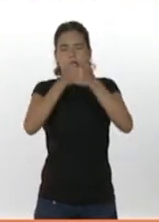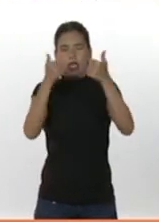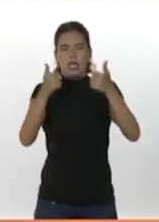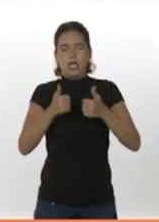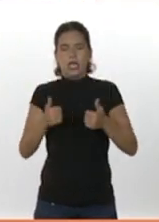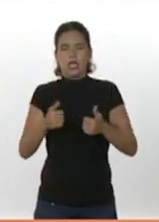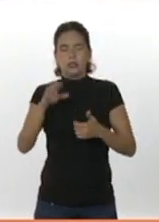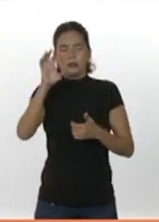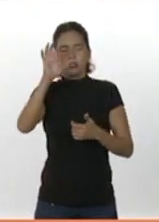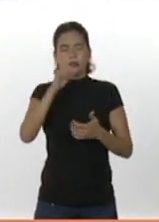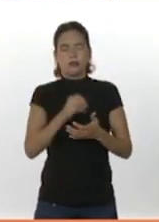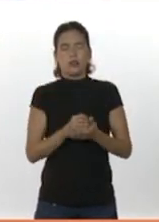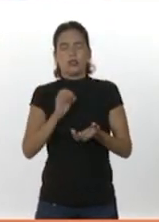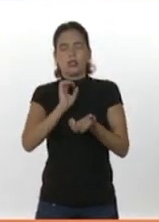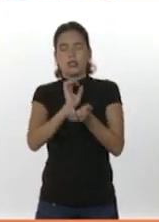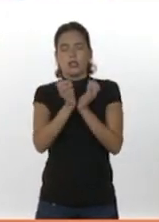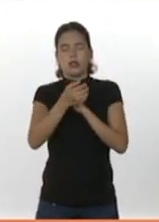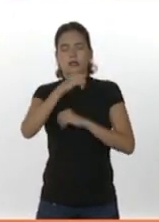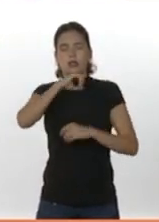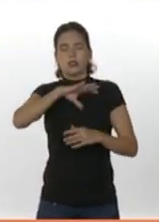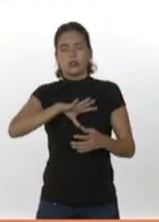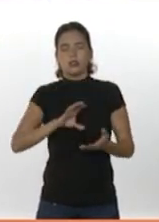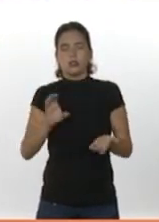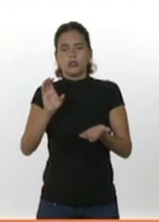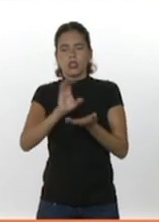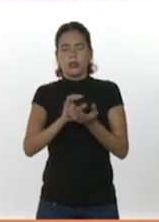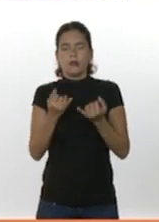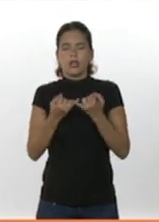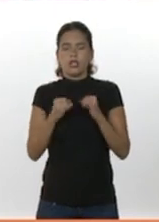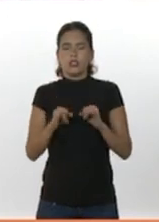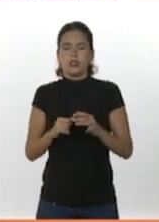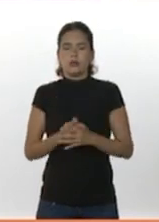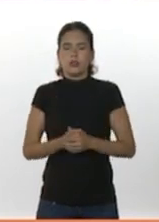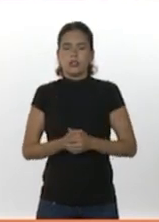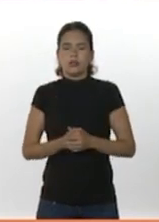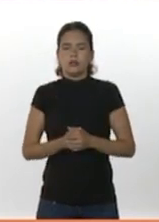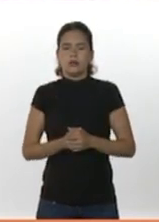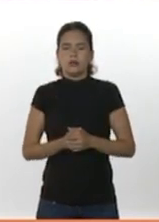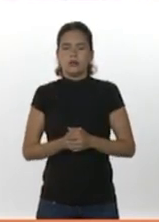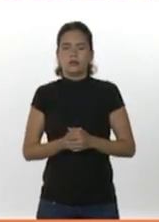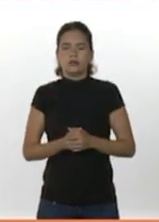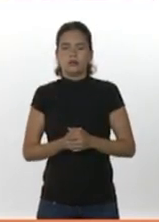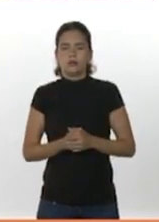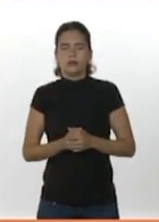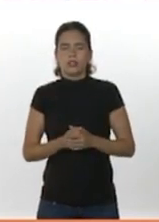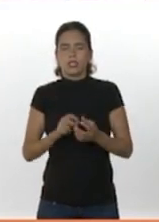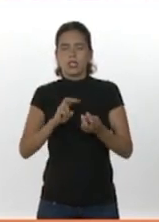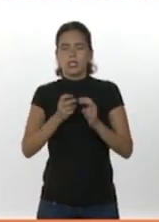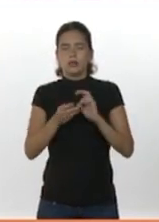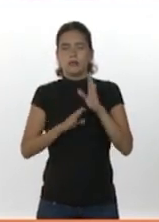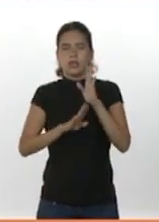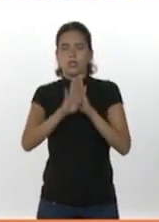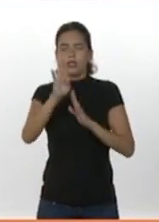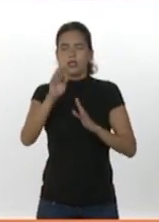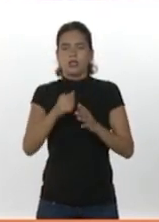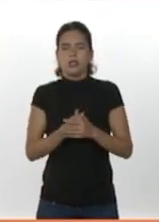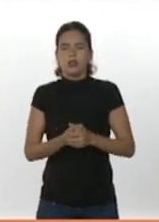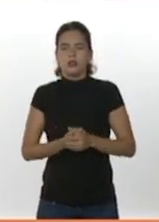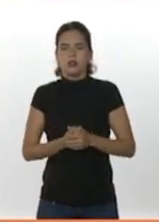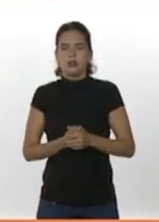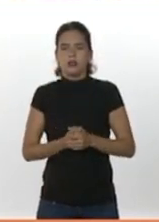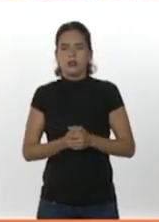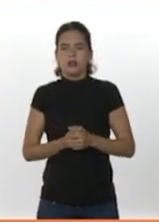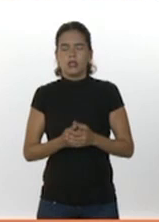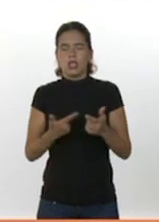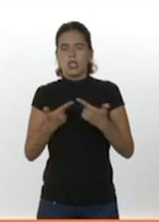patrimonio, la parte de GHC, para complementar el final, en este caso, del tema generador de